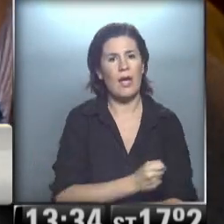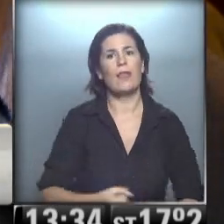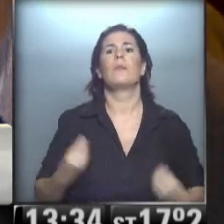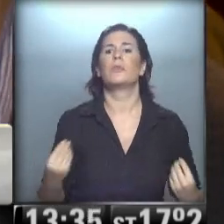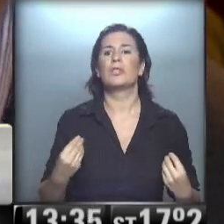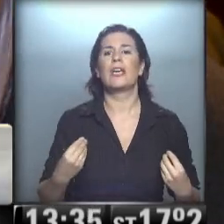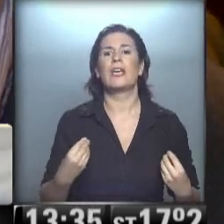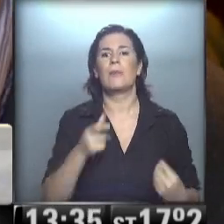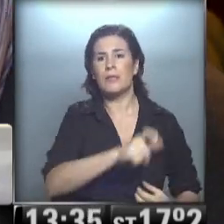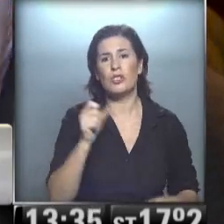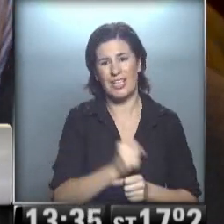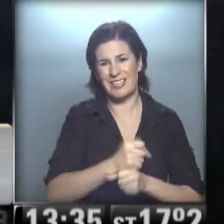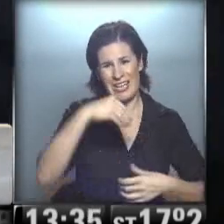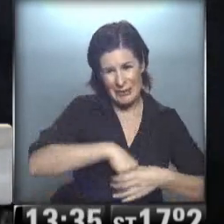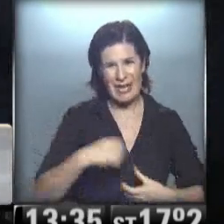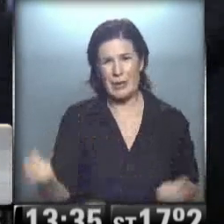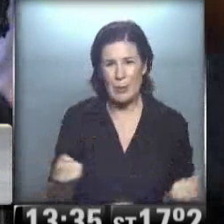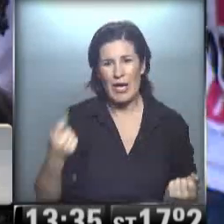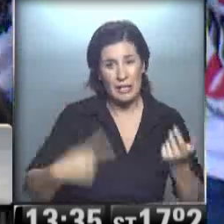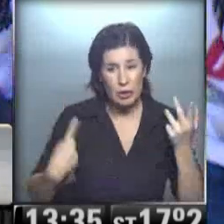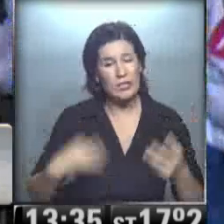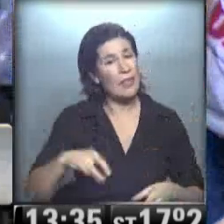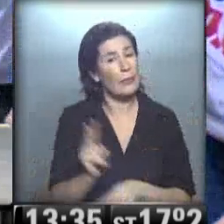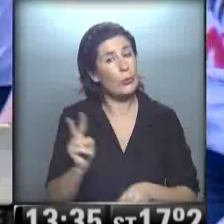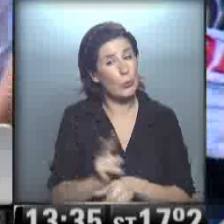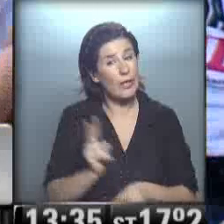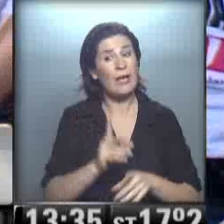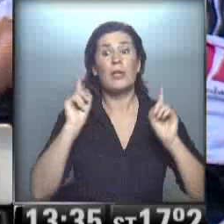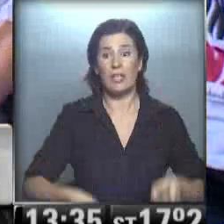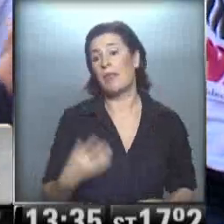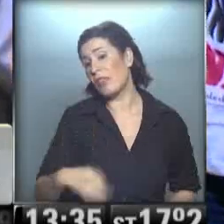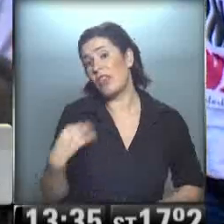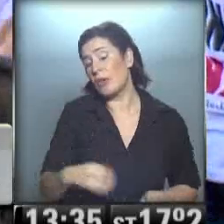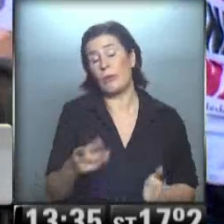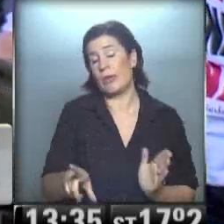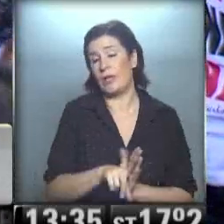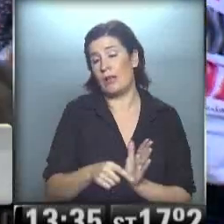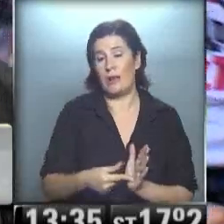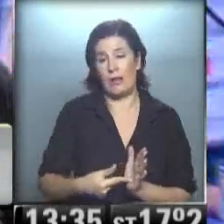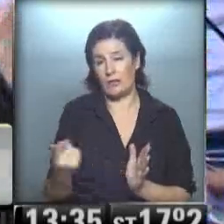para proteger a los trabajadores de la danza, y segundo, porque tiene que ser así. Creo que hay